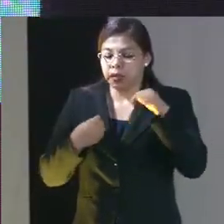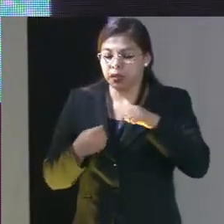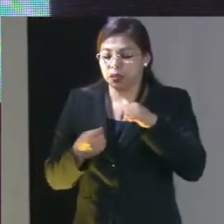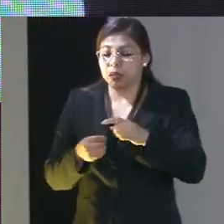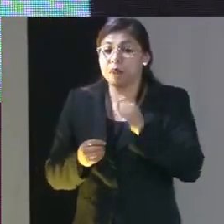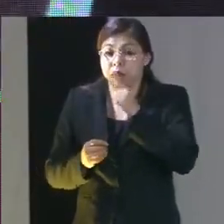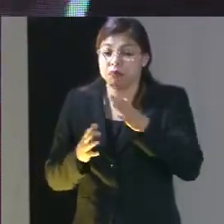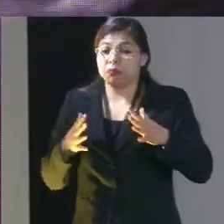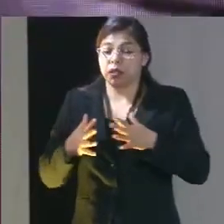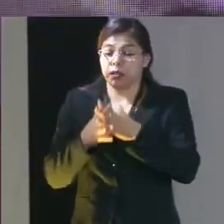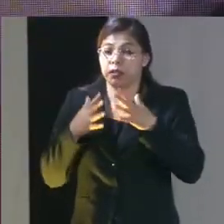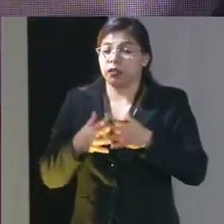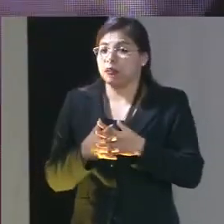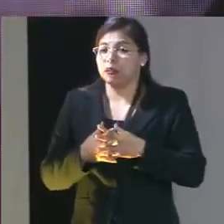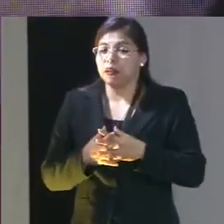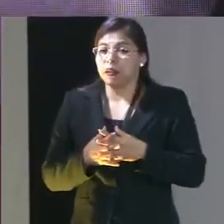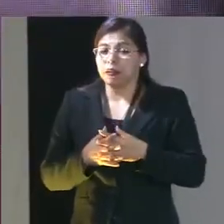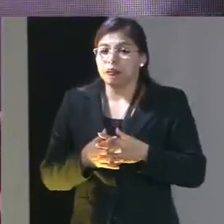en la propia guerra